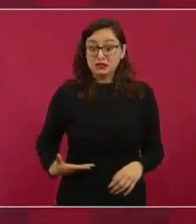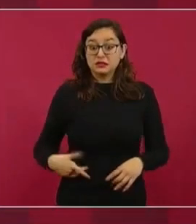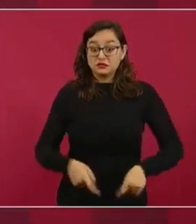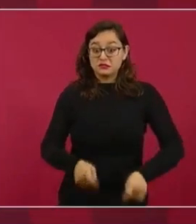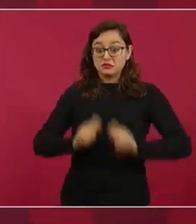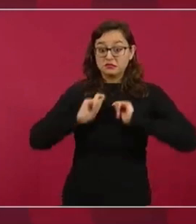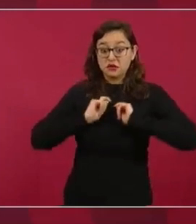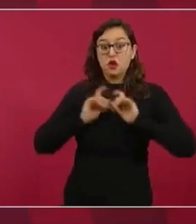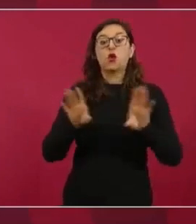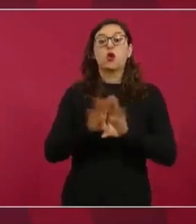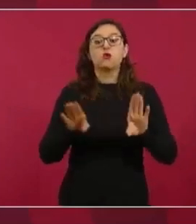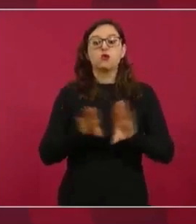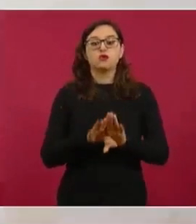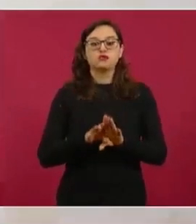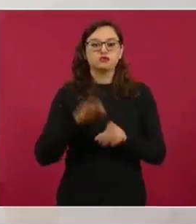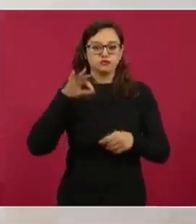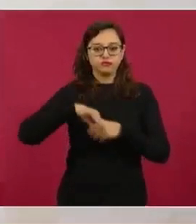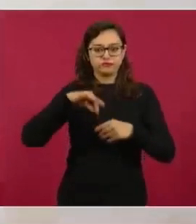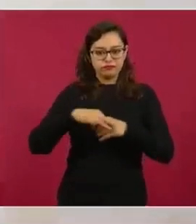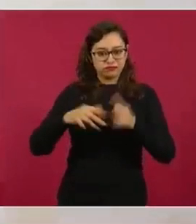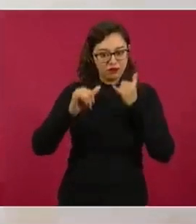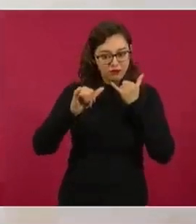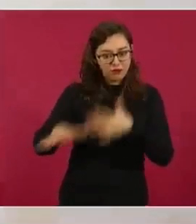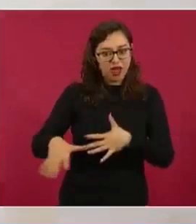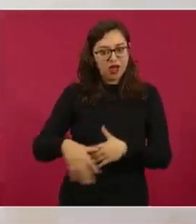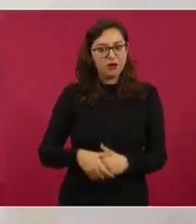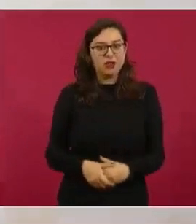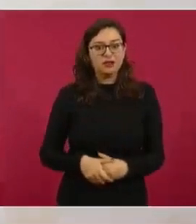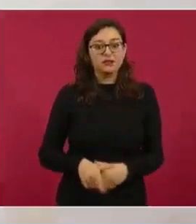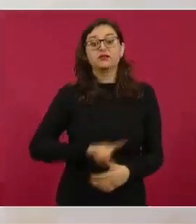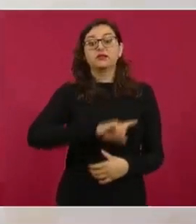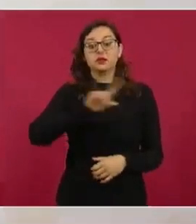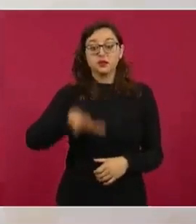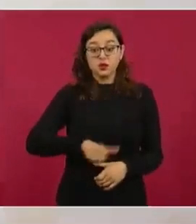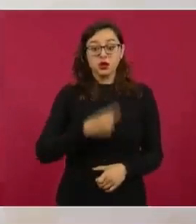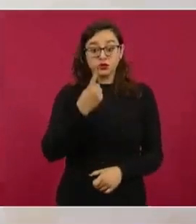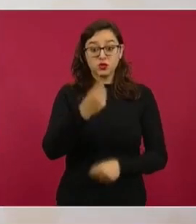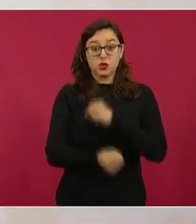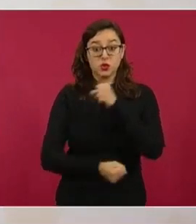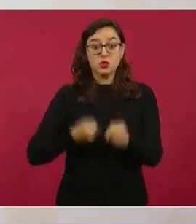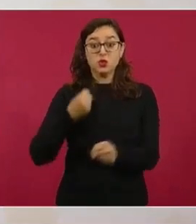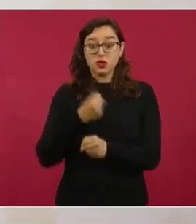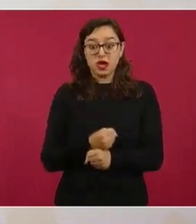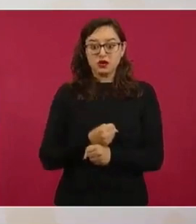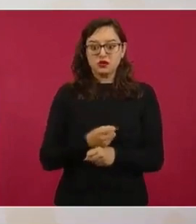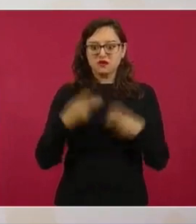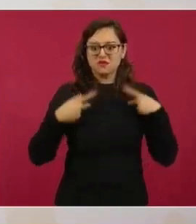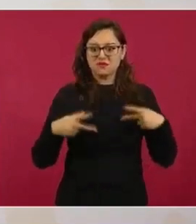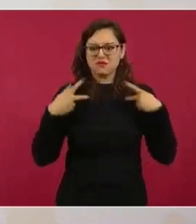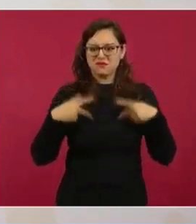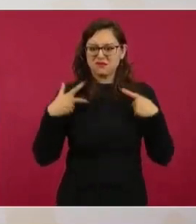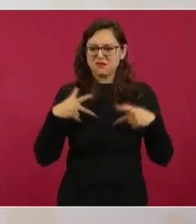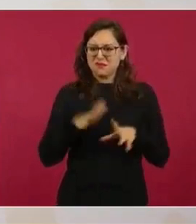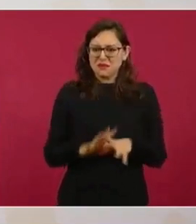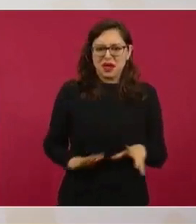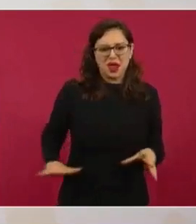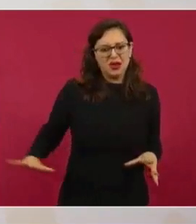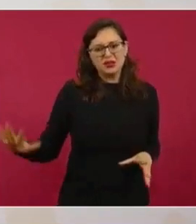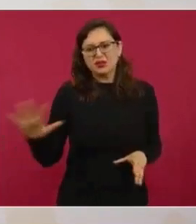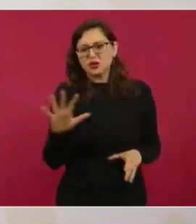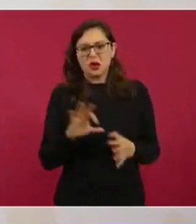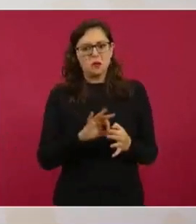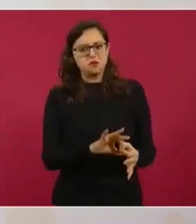y al año de estar en el gobierno tenía una aceptación altísima,